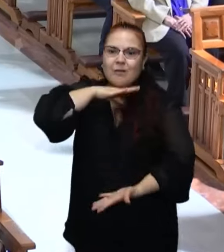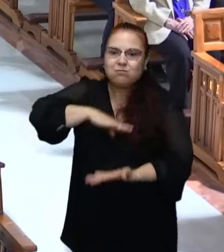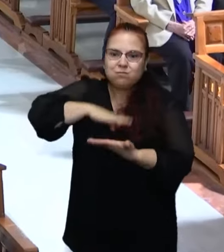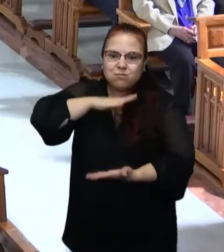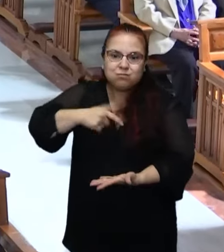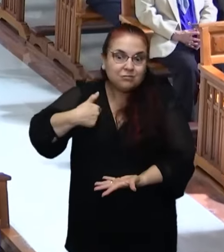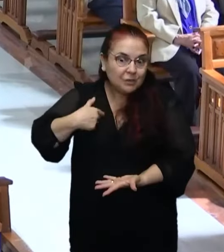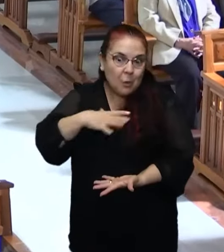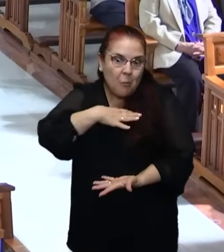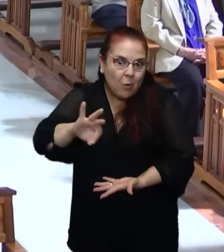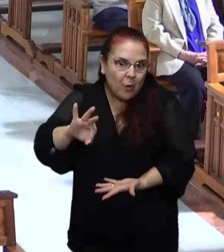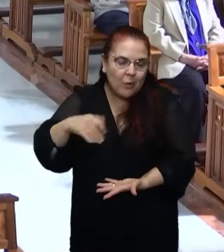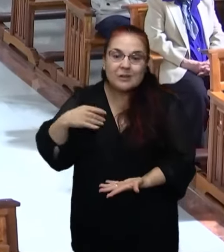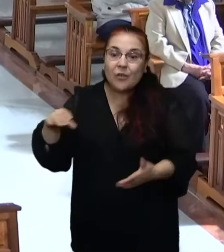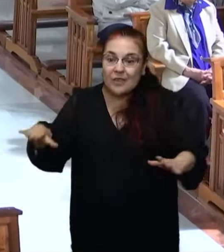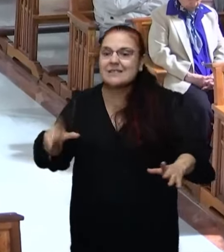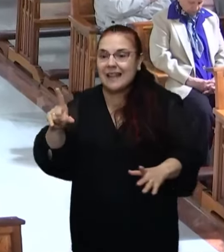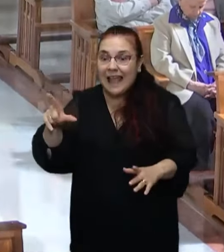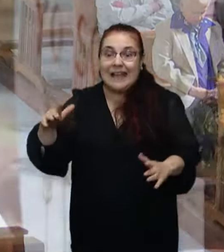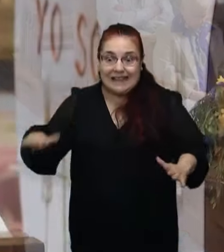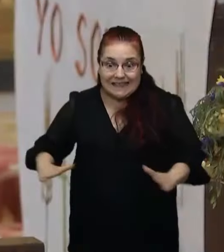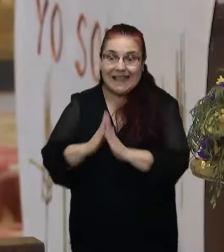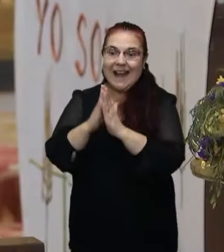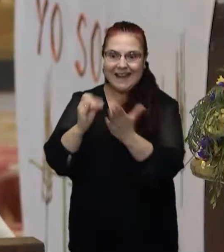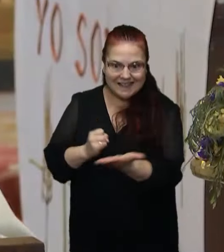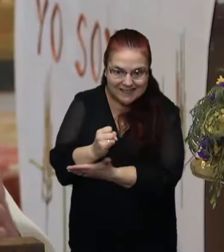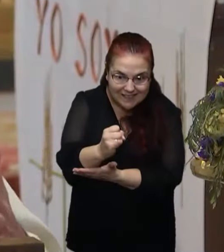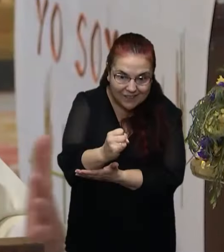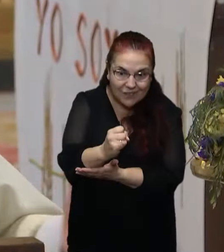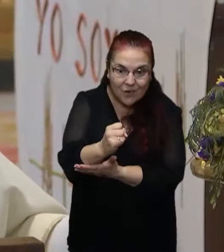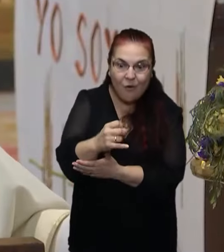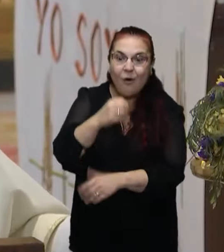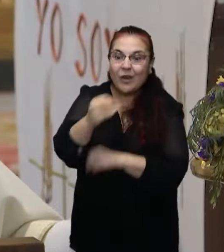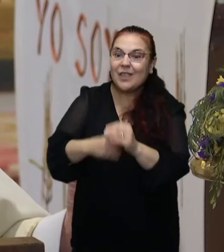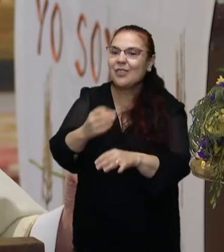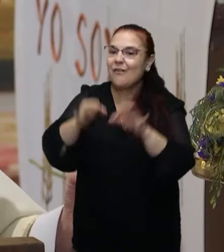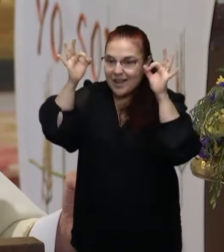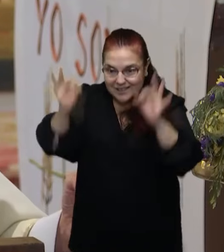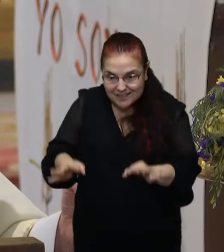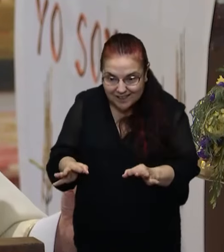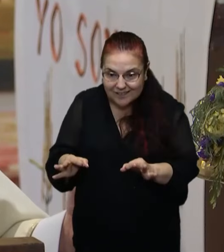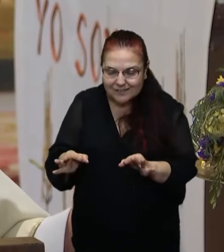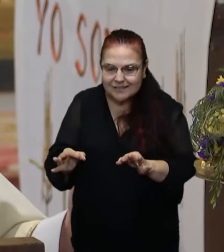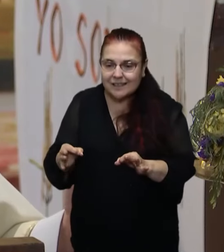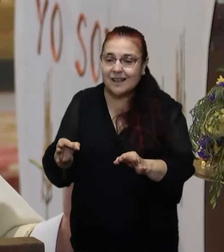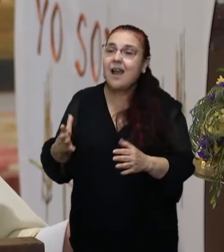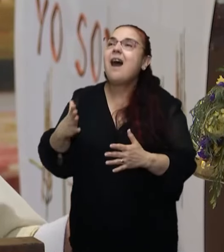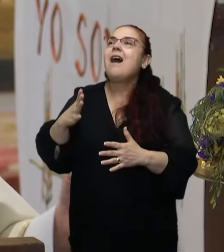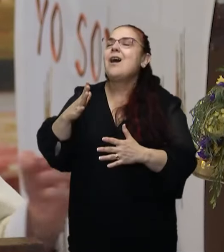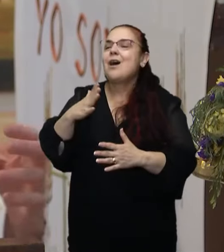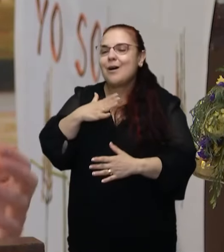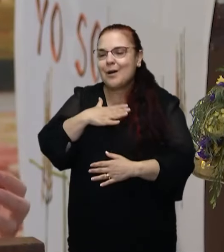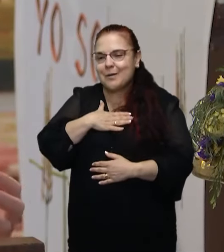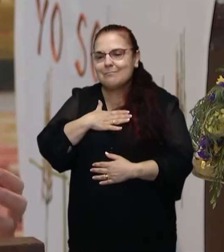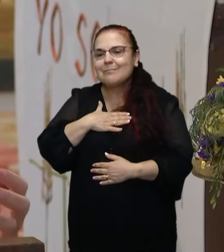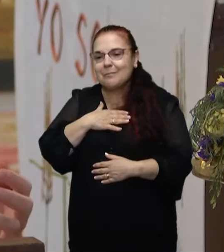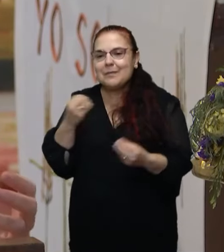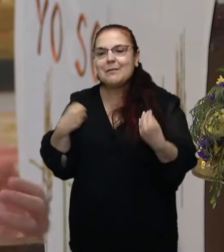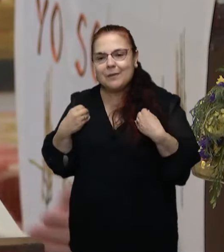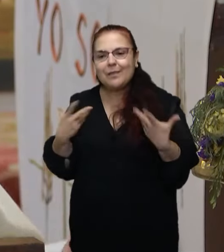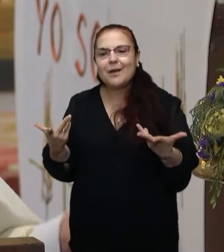que hizo San Isidro Labrador: abrazar su vida tal como era, y abrazándola abrazaba a